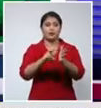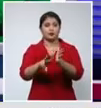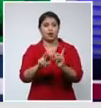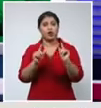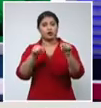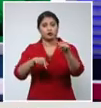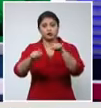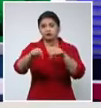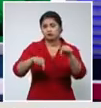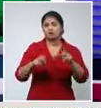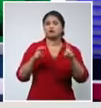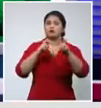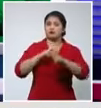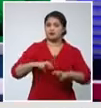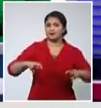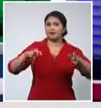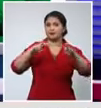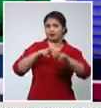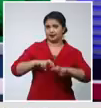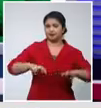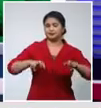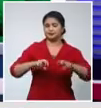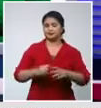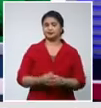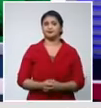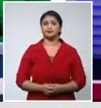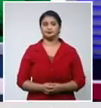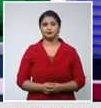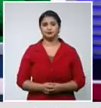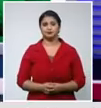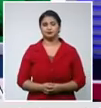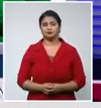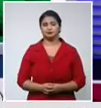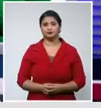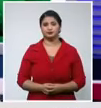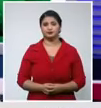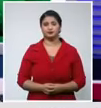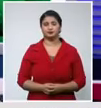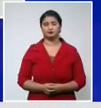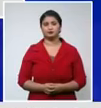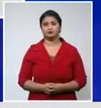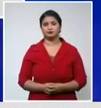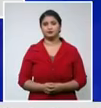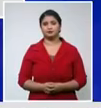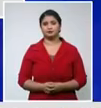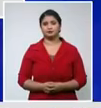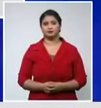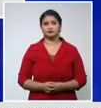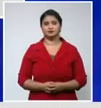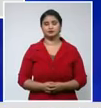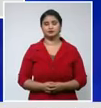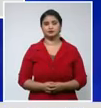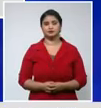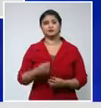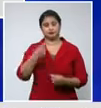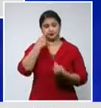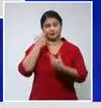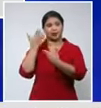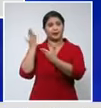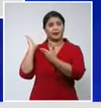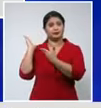Ahí acompañamos hoy la presentación de un gráfico que nos aportó el profesor Millán, donde se ve